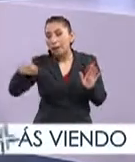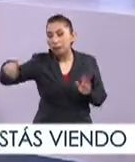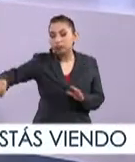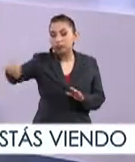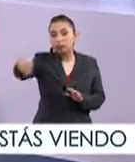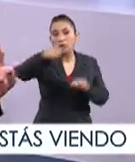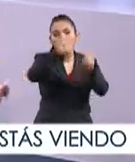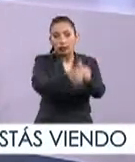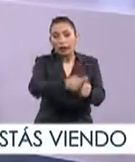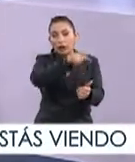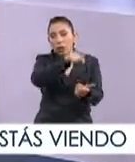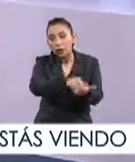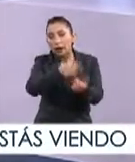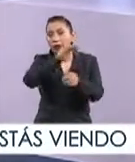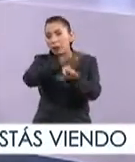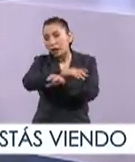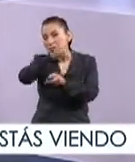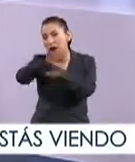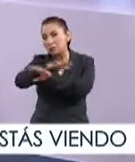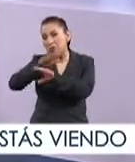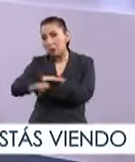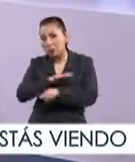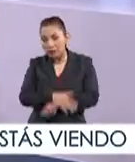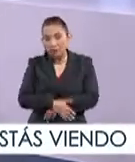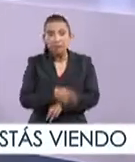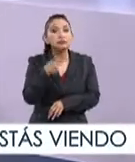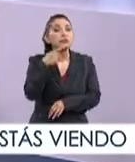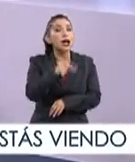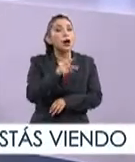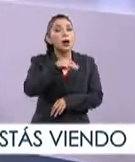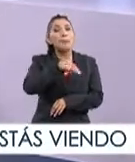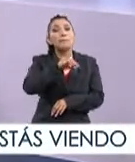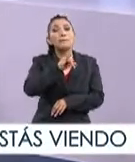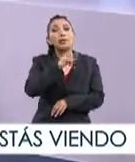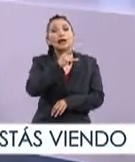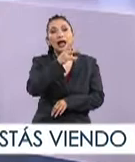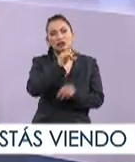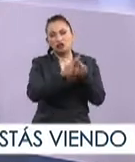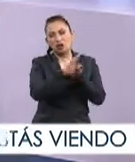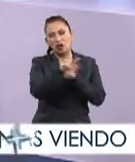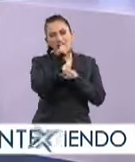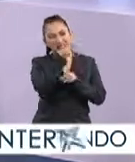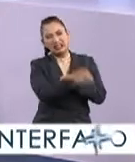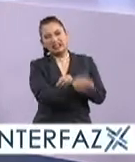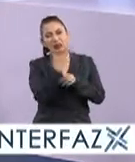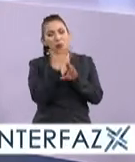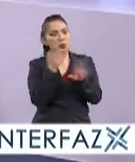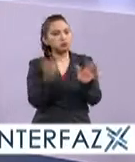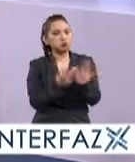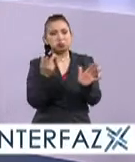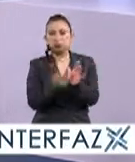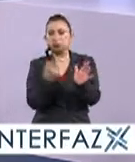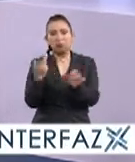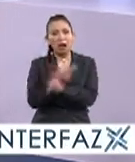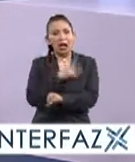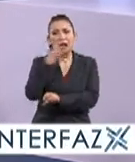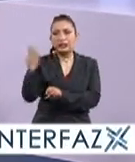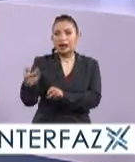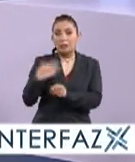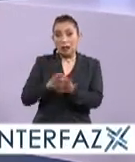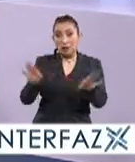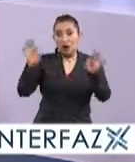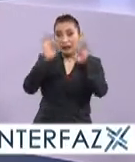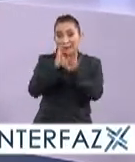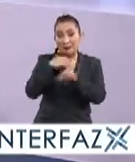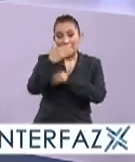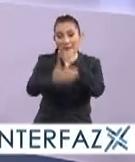su estancia en un lugar diferente a su lugar habitual. Sin embargo, la migración, aun cuando es un fenómeno muy común e incluso crucial para